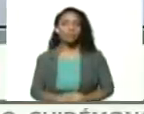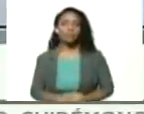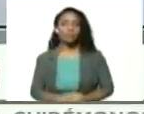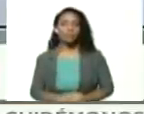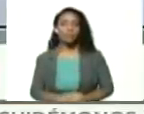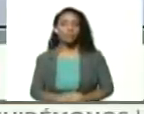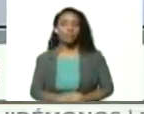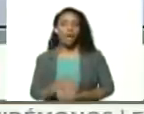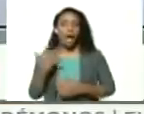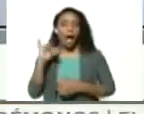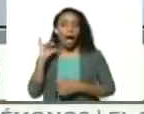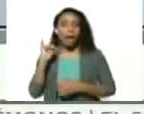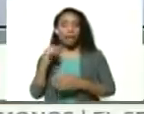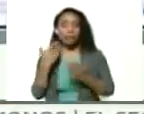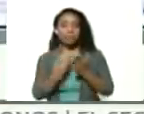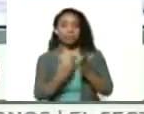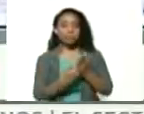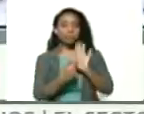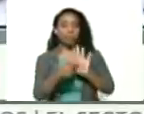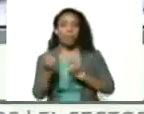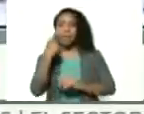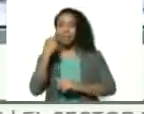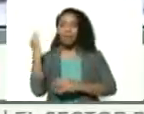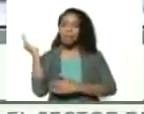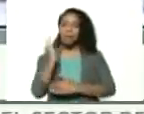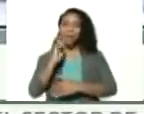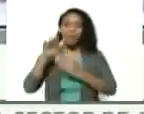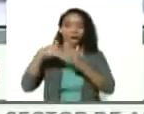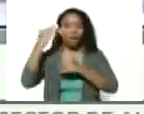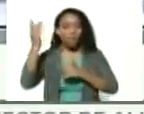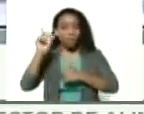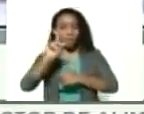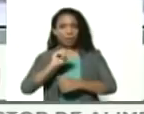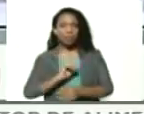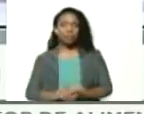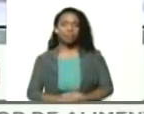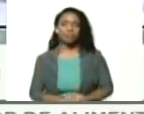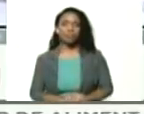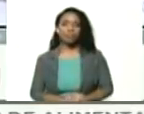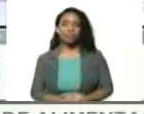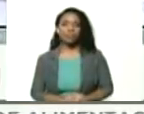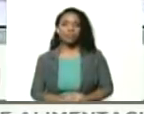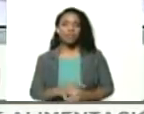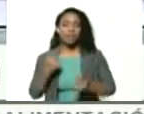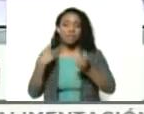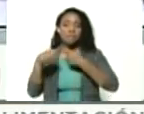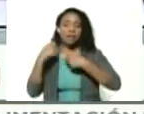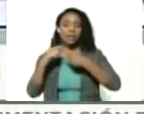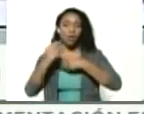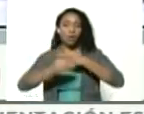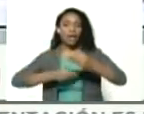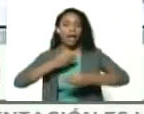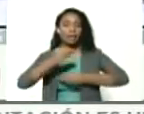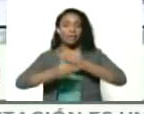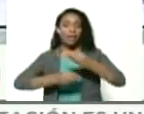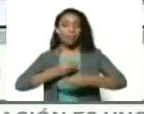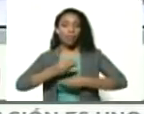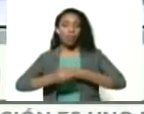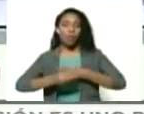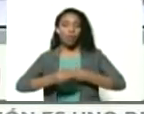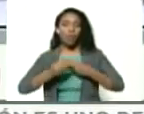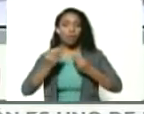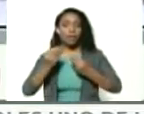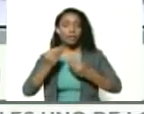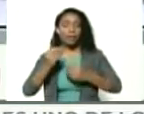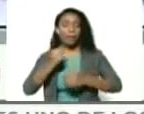50%. Aquí tenemos, bueno, todas las medicinas que traemos del exterior también. Inversión que hacemos,